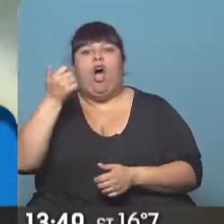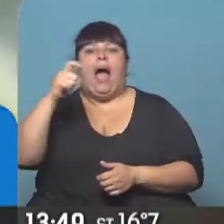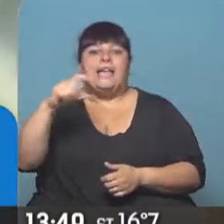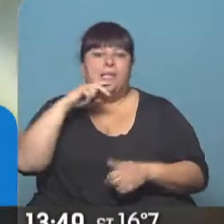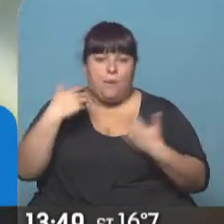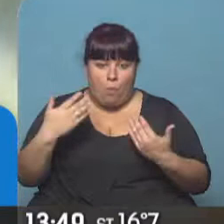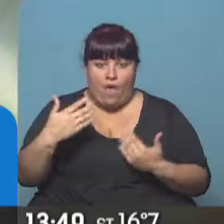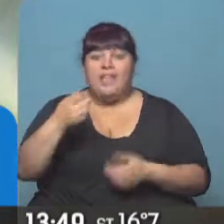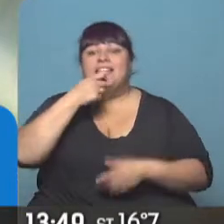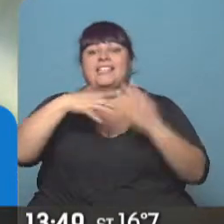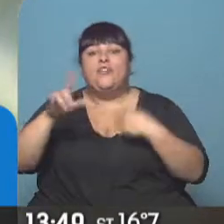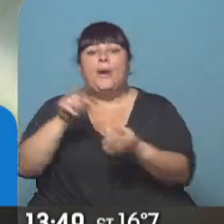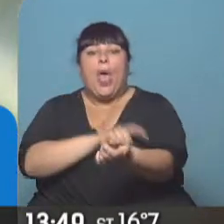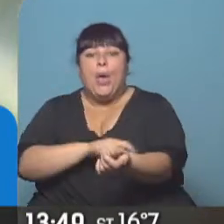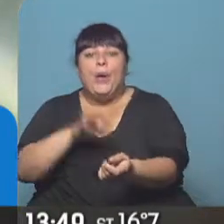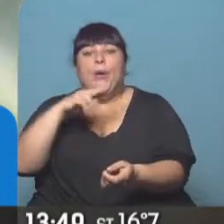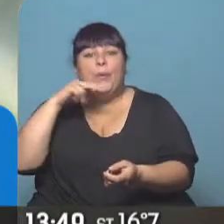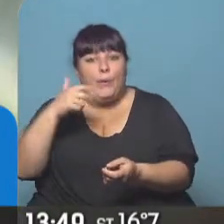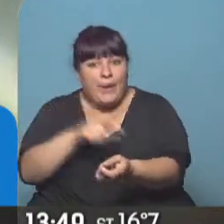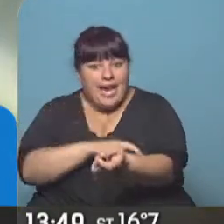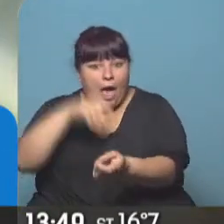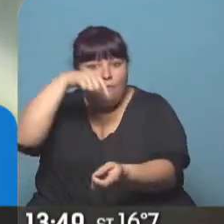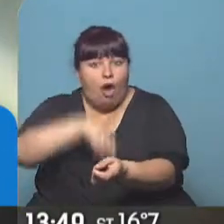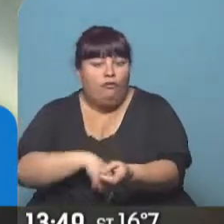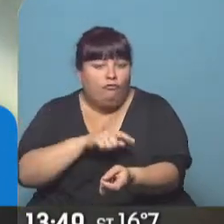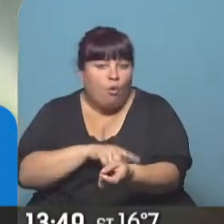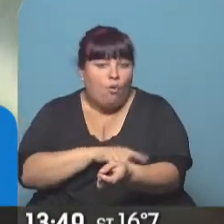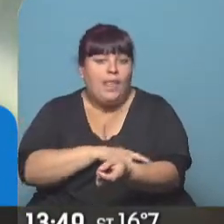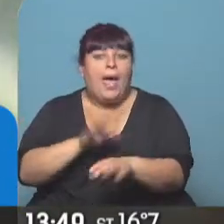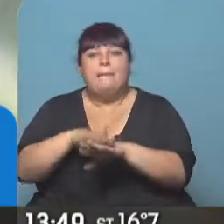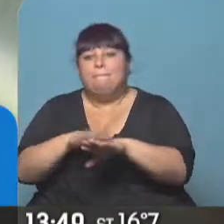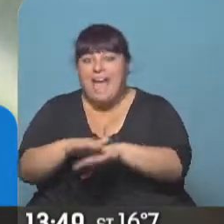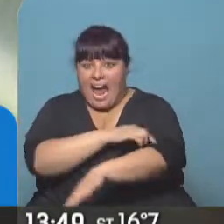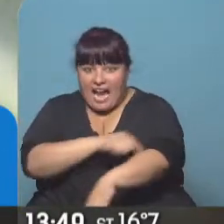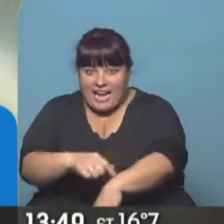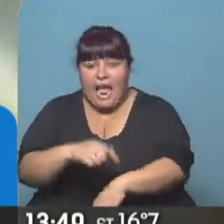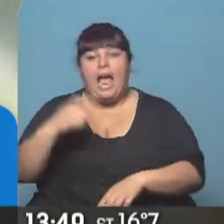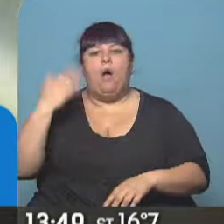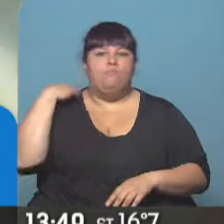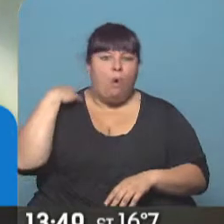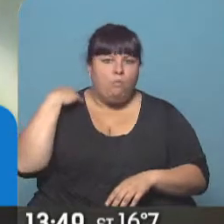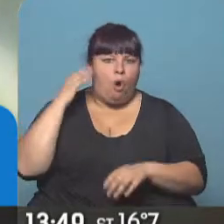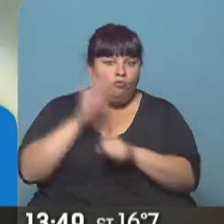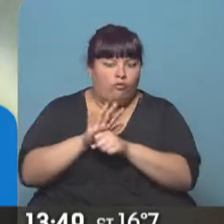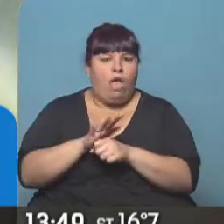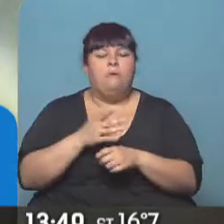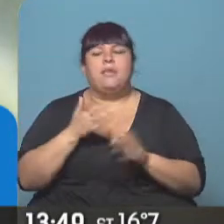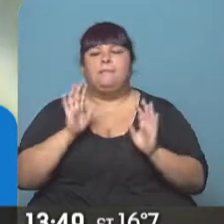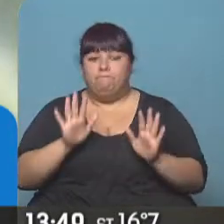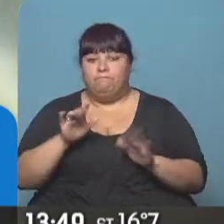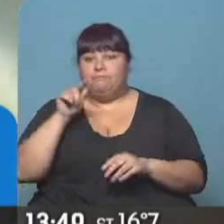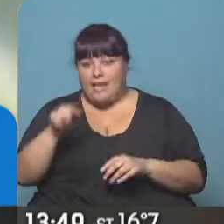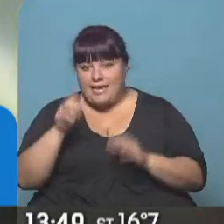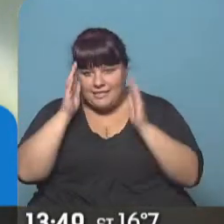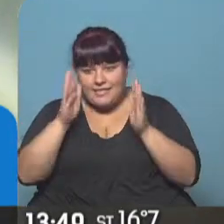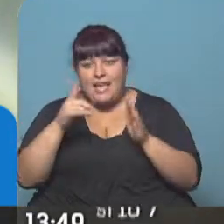cerebrovascular y si sucede en una vena la trombosis venosa profunda en la vena de las piernas la embolia de pulmón y esto es